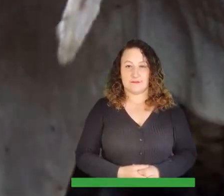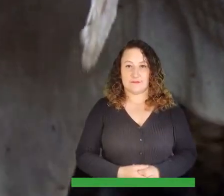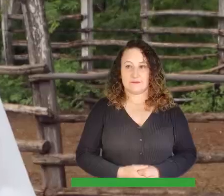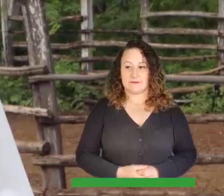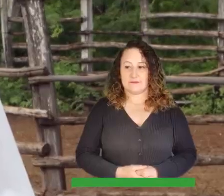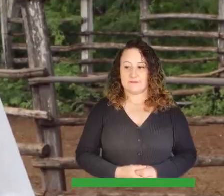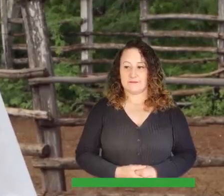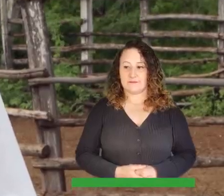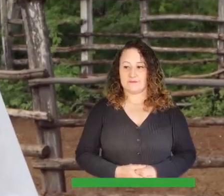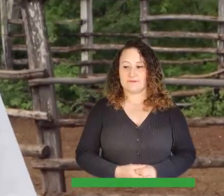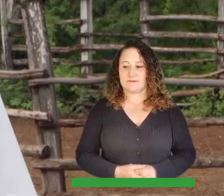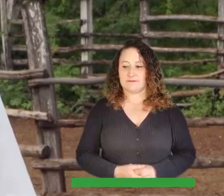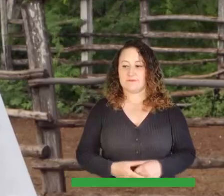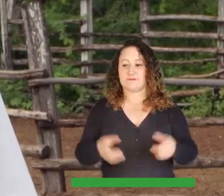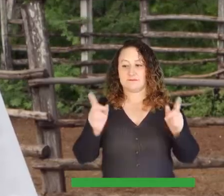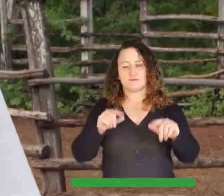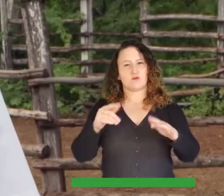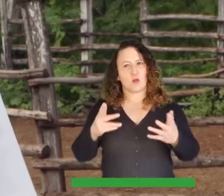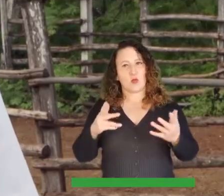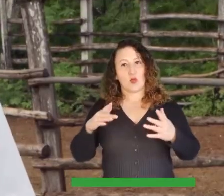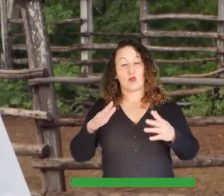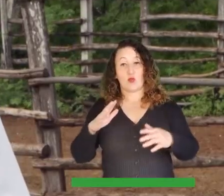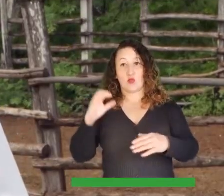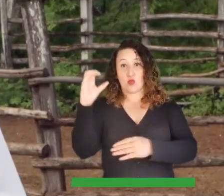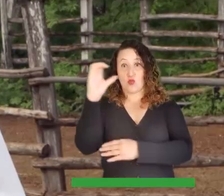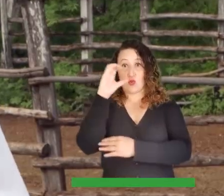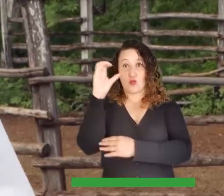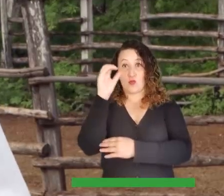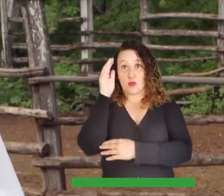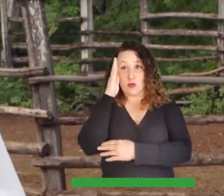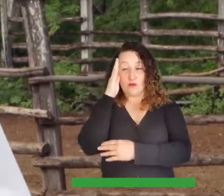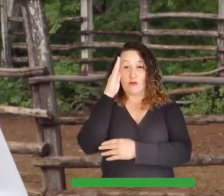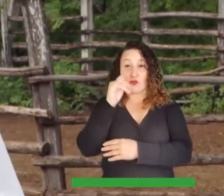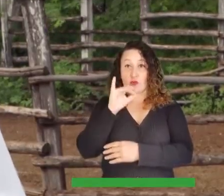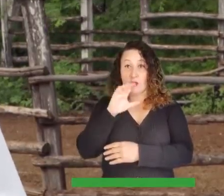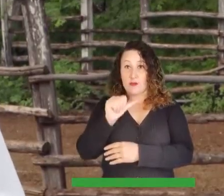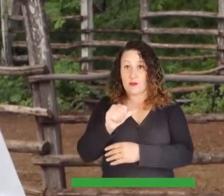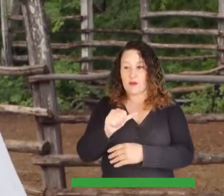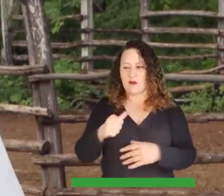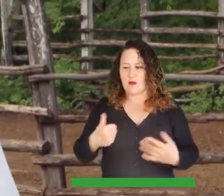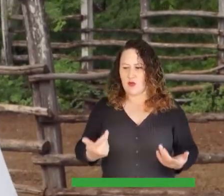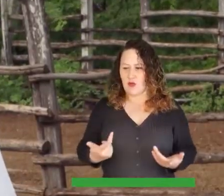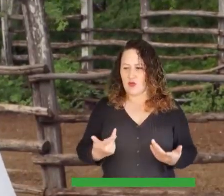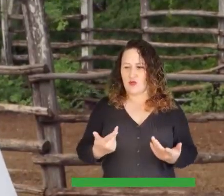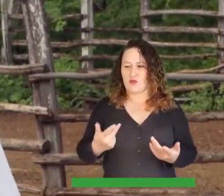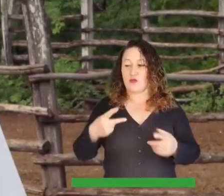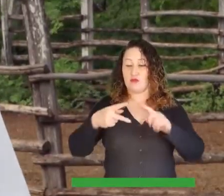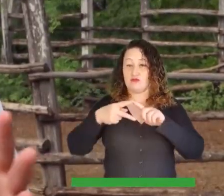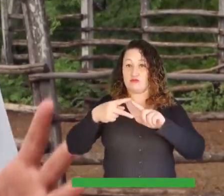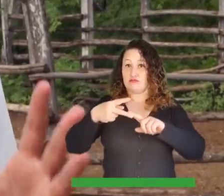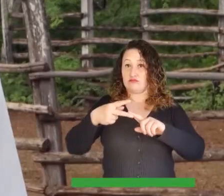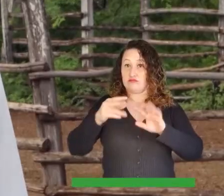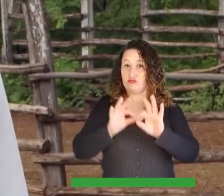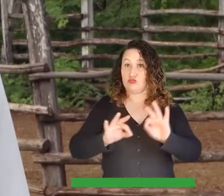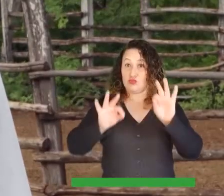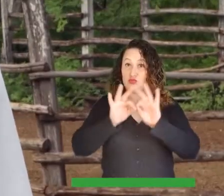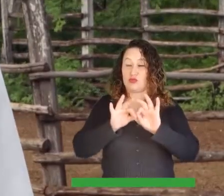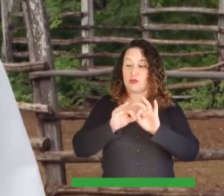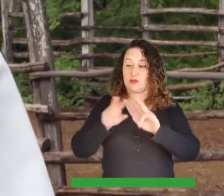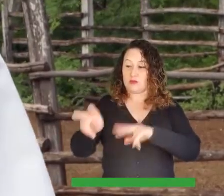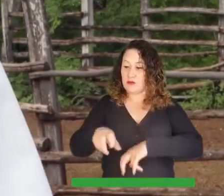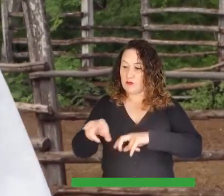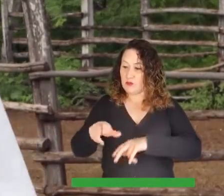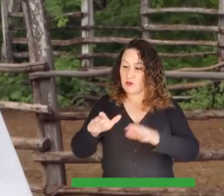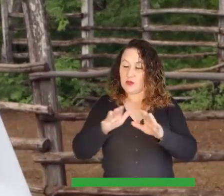Dentro del papel del Instituto Colombiano Agropecuario ICA se encuentran dos pilares muy importantes: la extensión agropecuaria